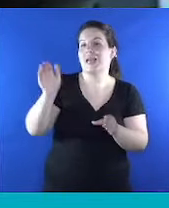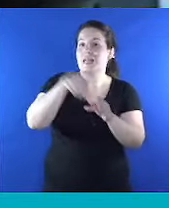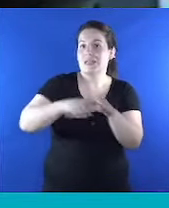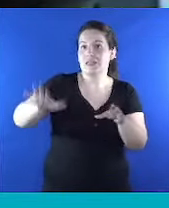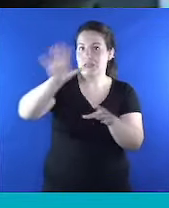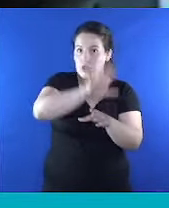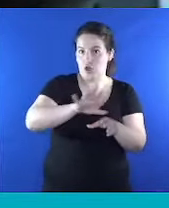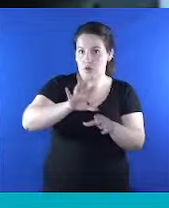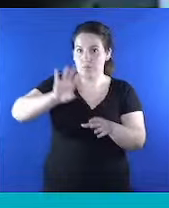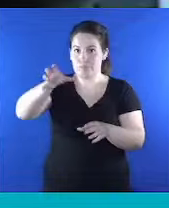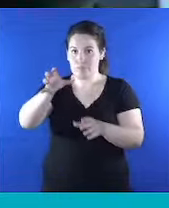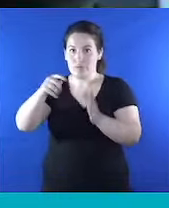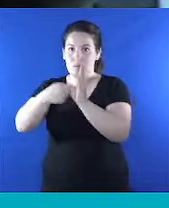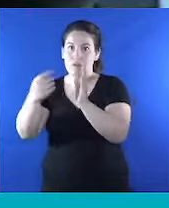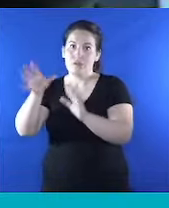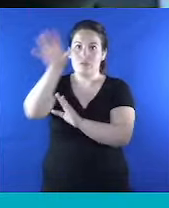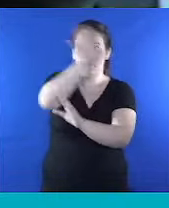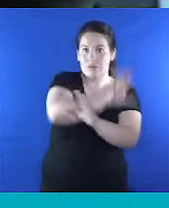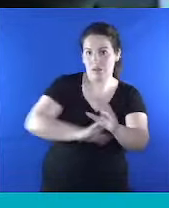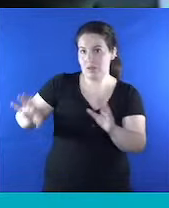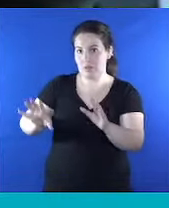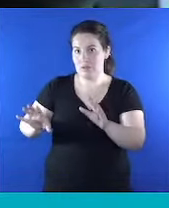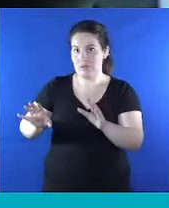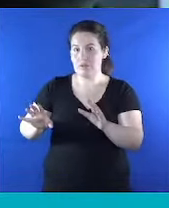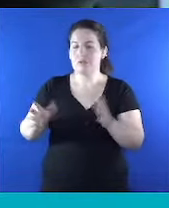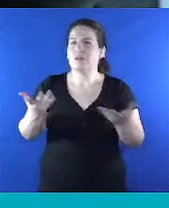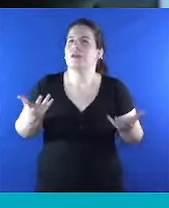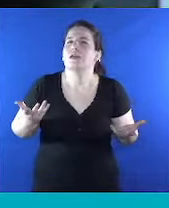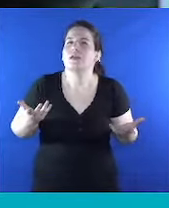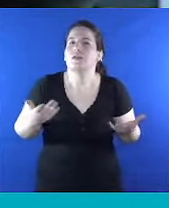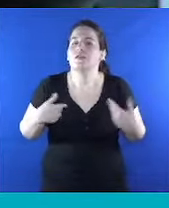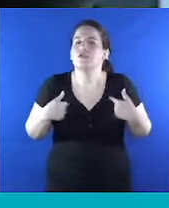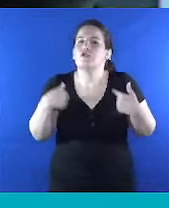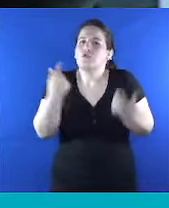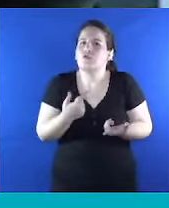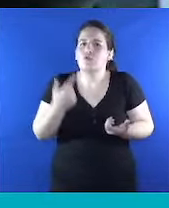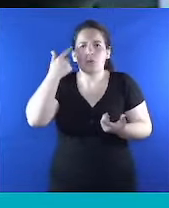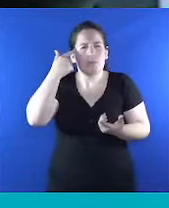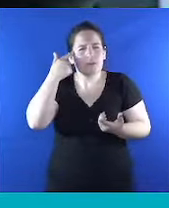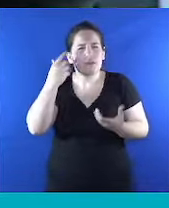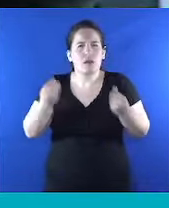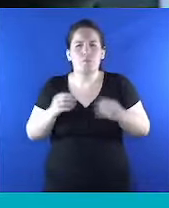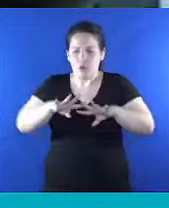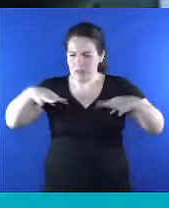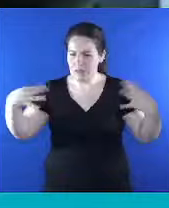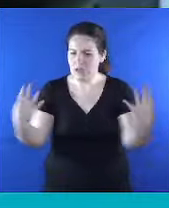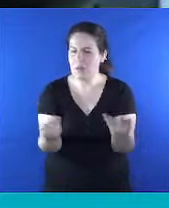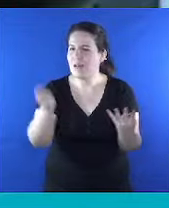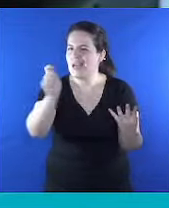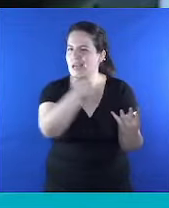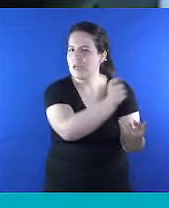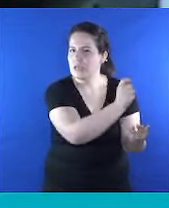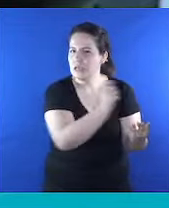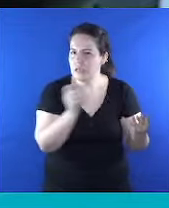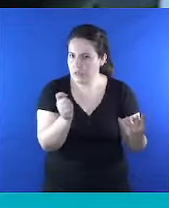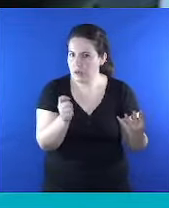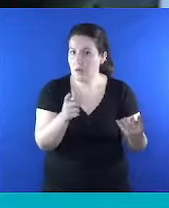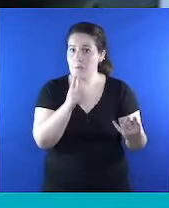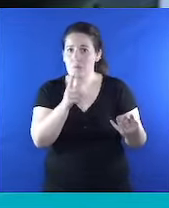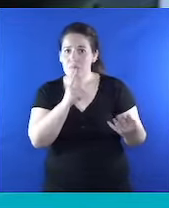viven menos personas digo está sobrer representado entonces si uno analiza Cómo está compuesta esta cámara parece que